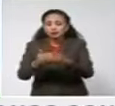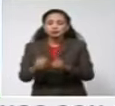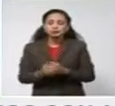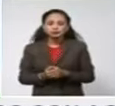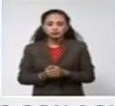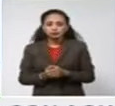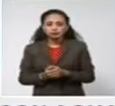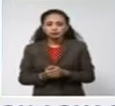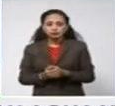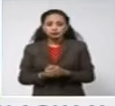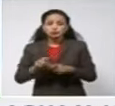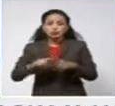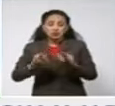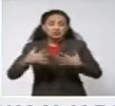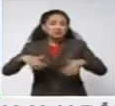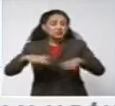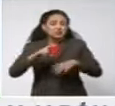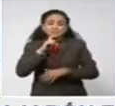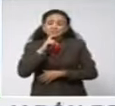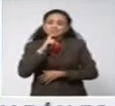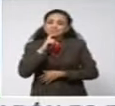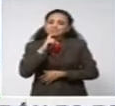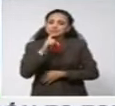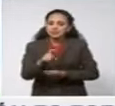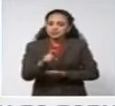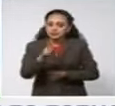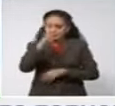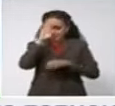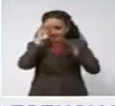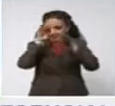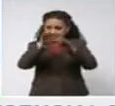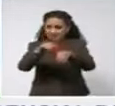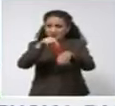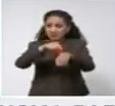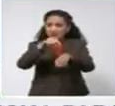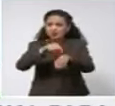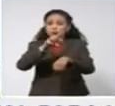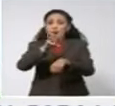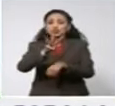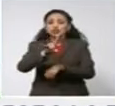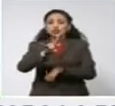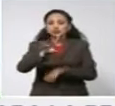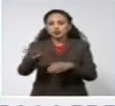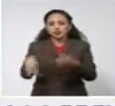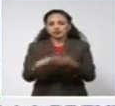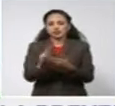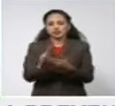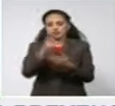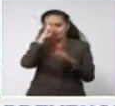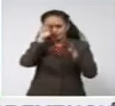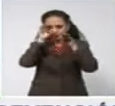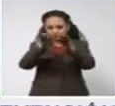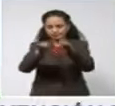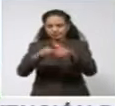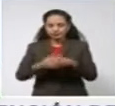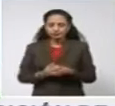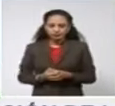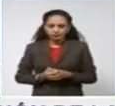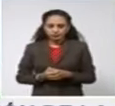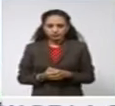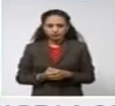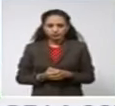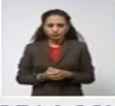fuera bastante larga, una estadía hospitalaria de 39 días. Es un paciente que se